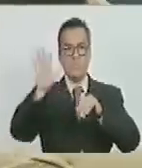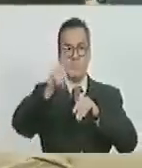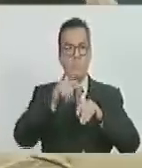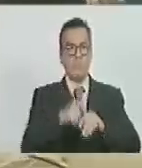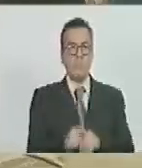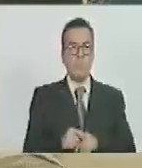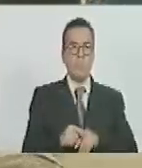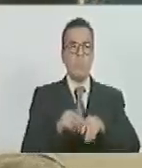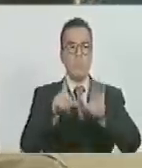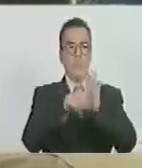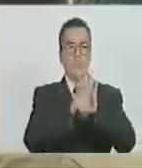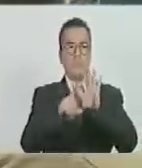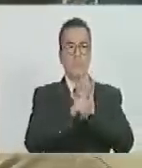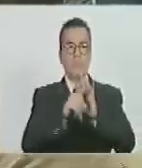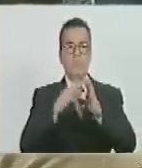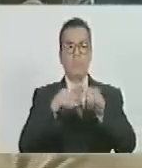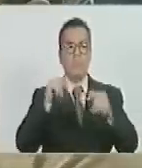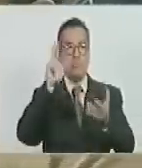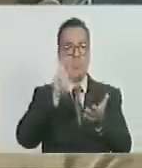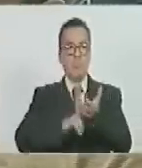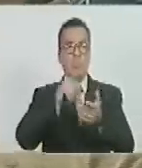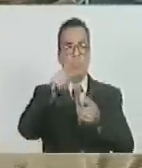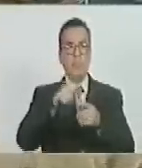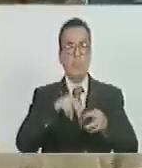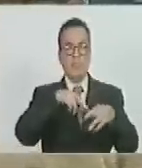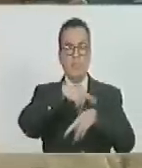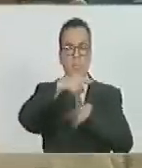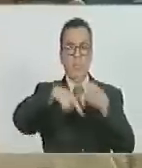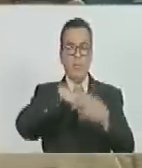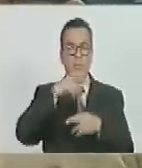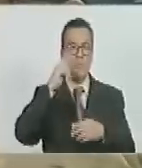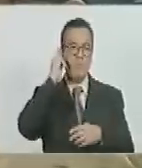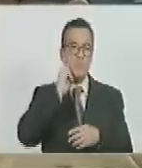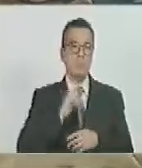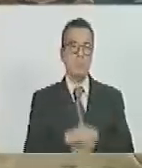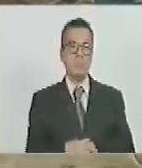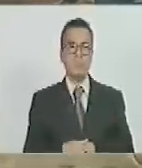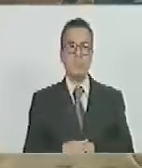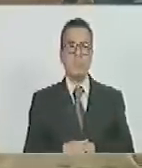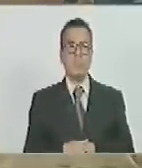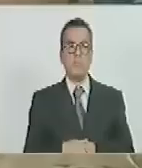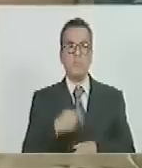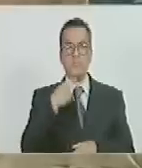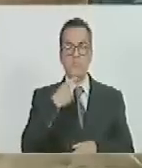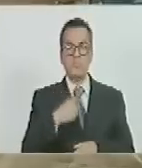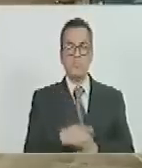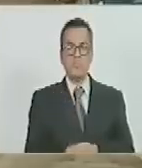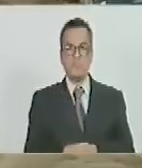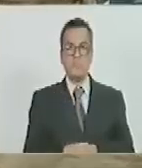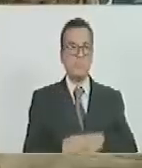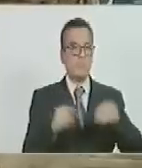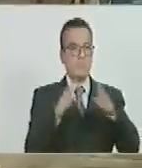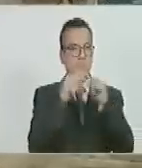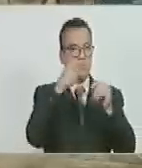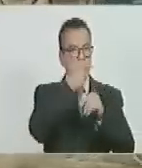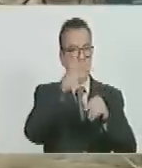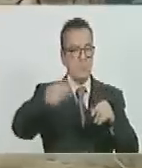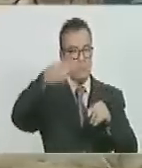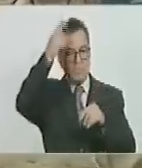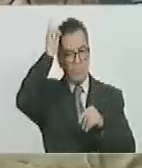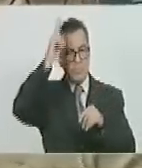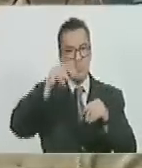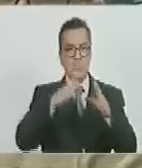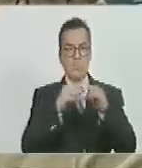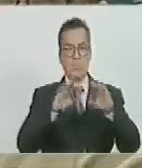infinidades de leyes que se han aprobado acá en la Revolución Bolivariana. Por eso, a todos los pueblos indígenas